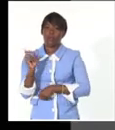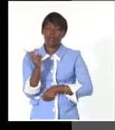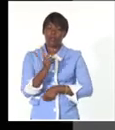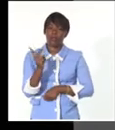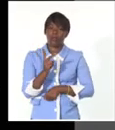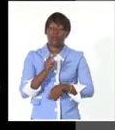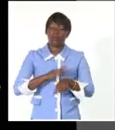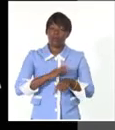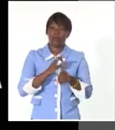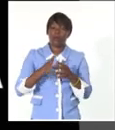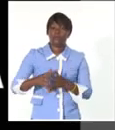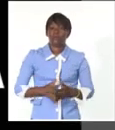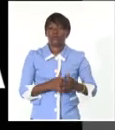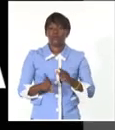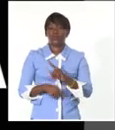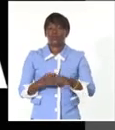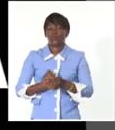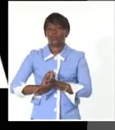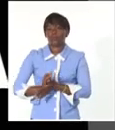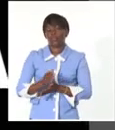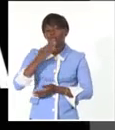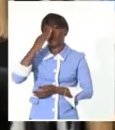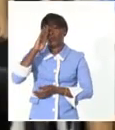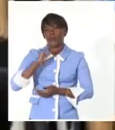Unidos contra la mayor de las Antillas.